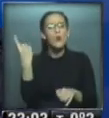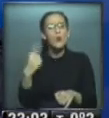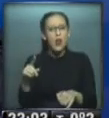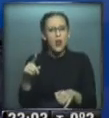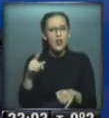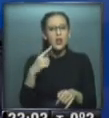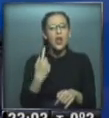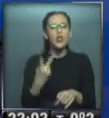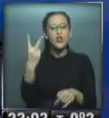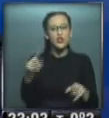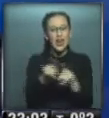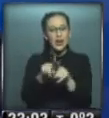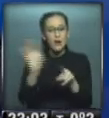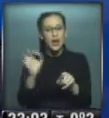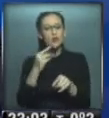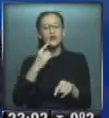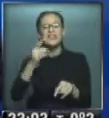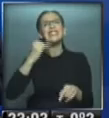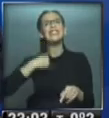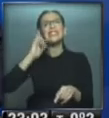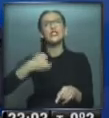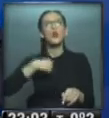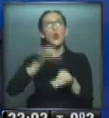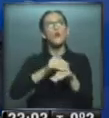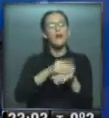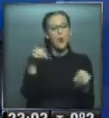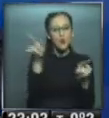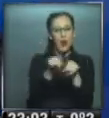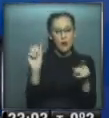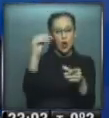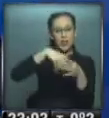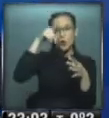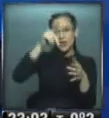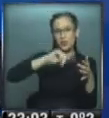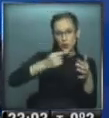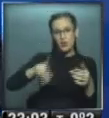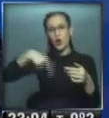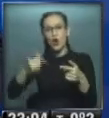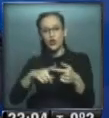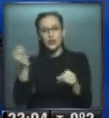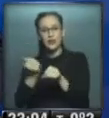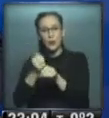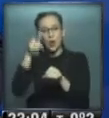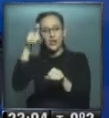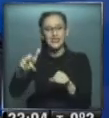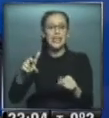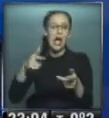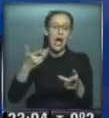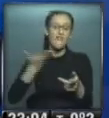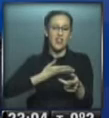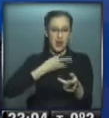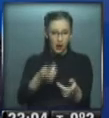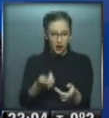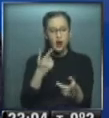entregaron dos hermanos. Uno de la policía bonaerense, el otro de la policía metropolitana. Se presentaron a la